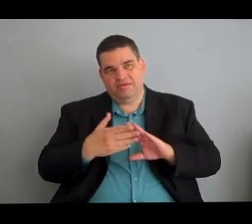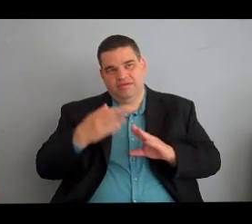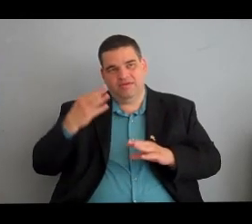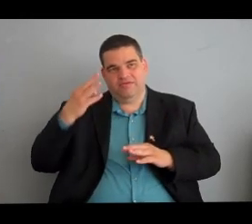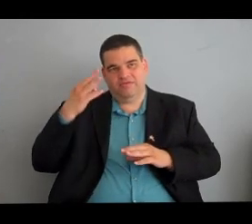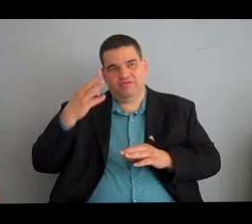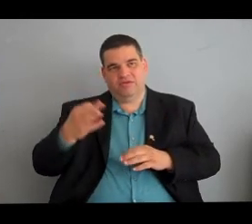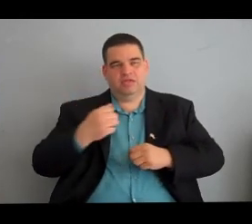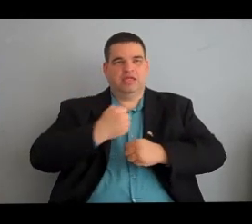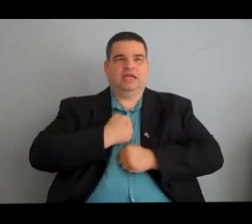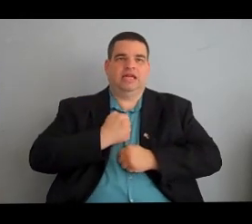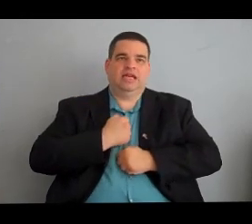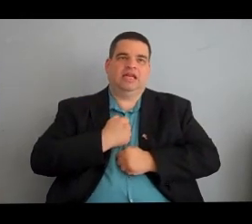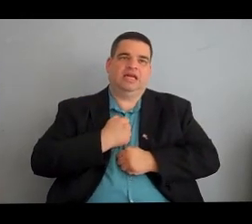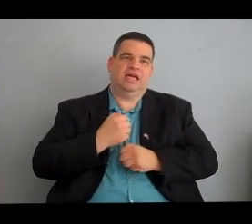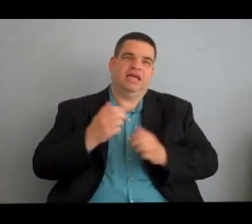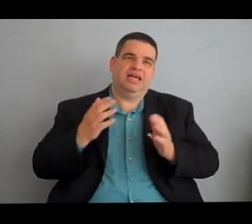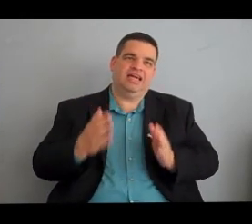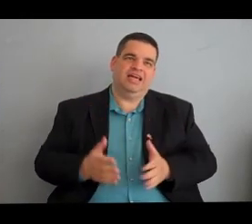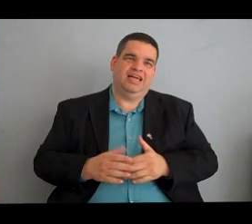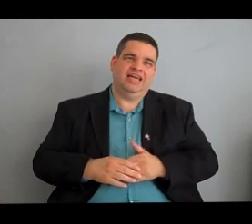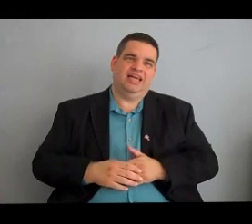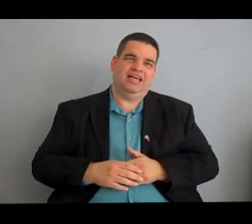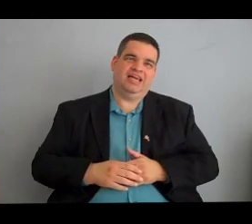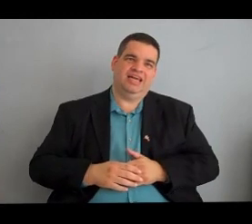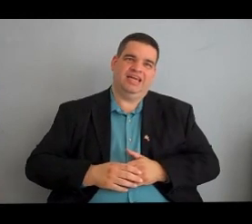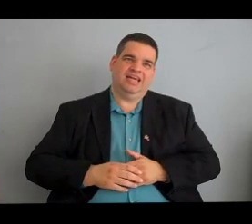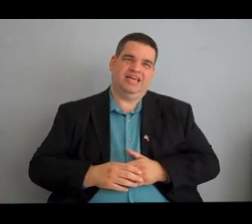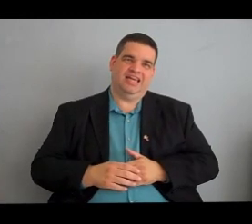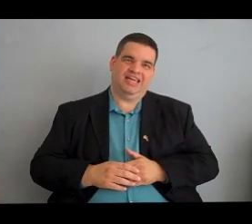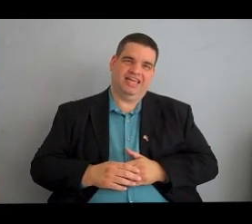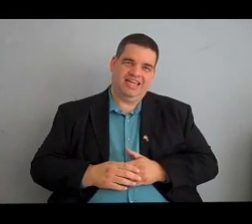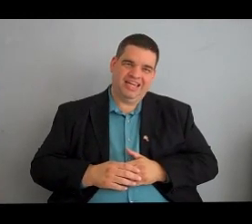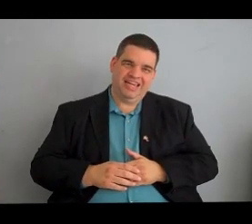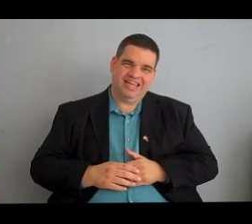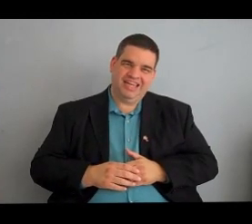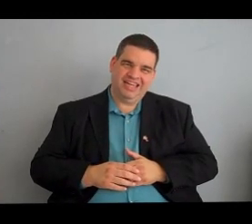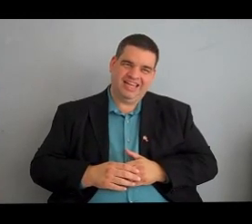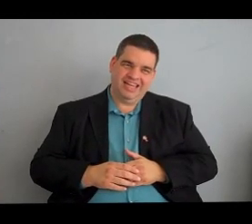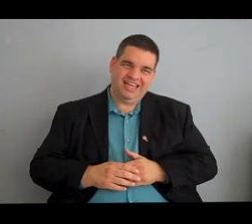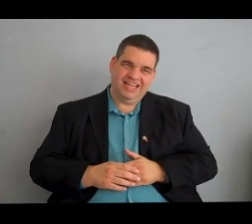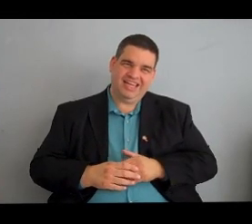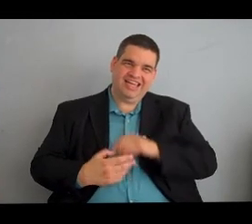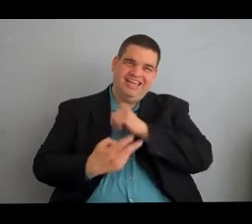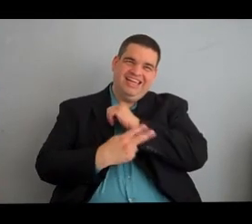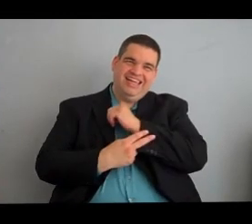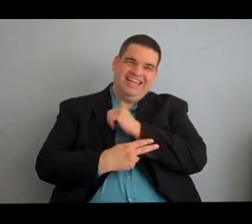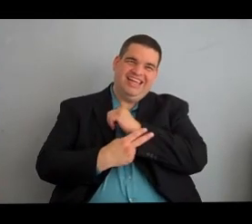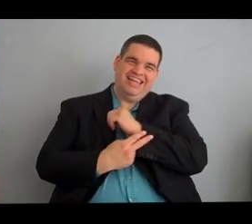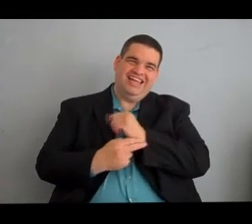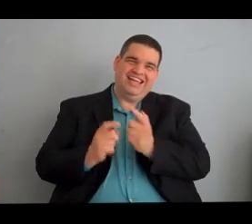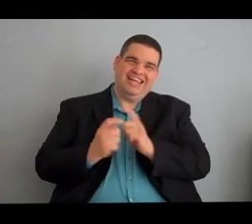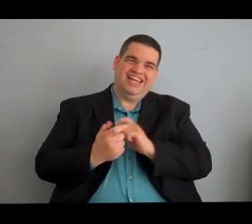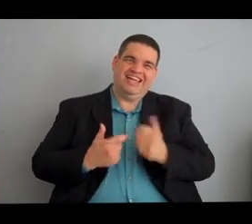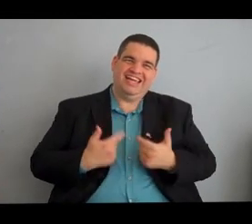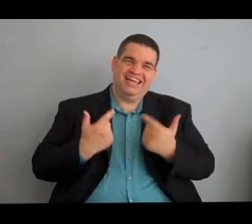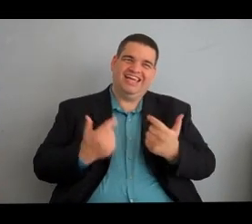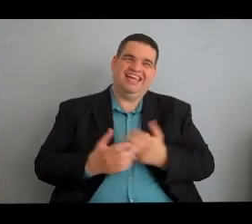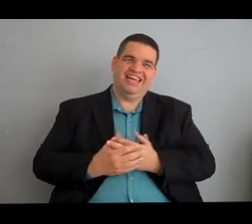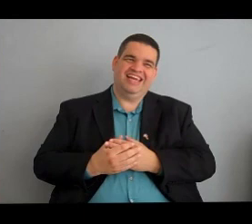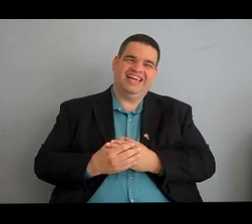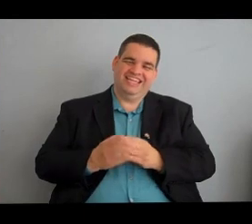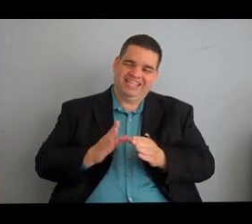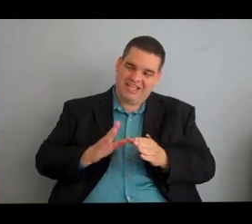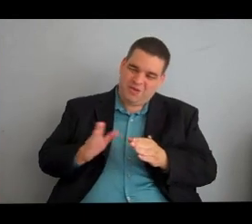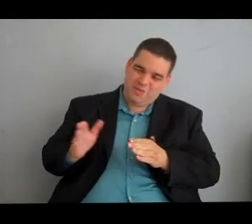ser militar. Militar. Y el güiro cambió tu vida. Oye, pero Dios sabe. La forma del güiro ya te sí, todo. Una cosa, yo